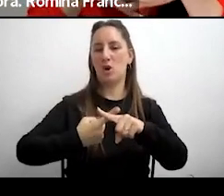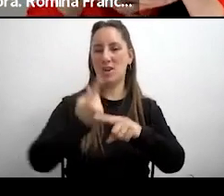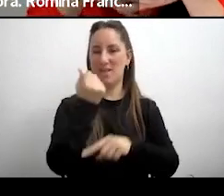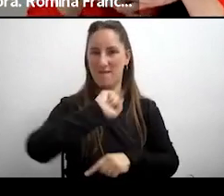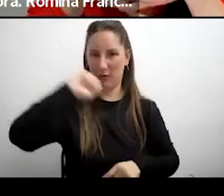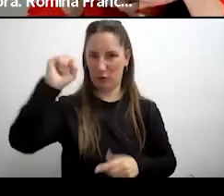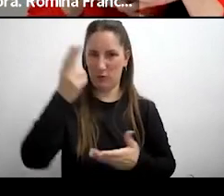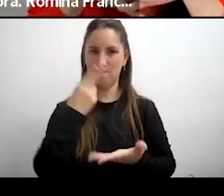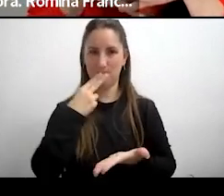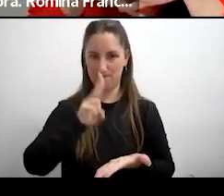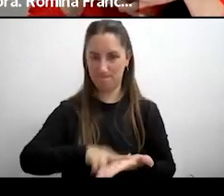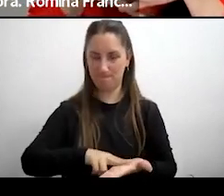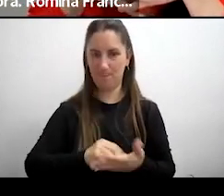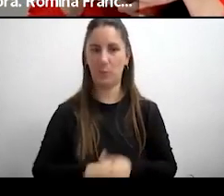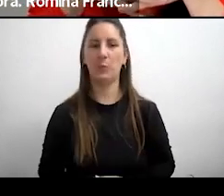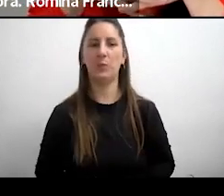acá básicamente estamos